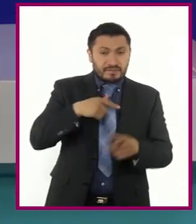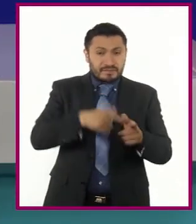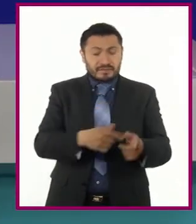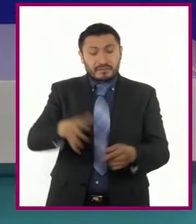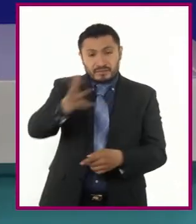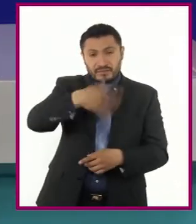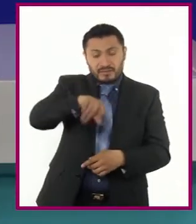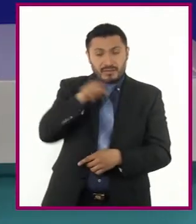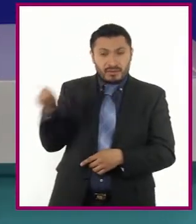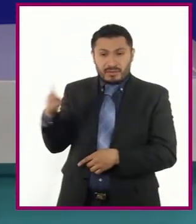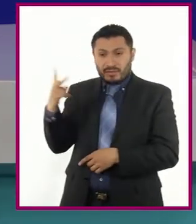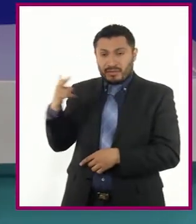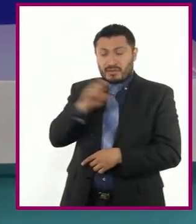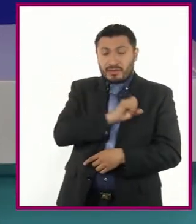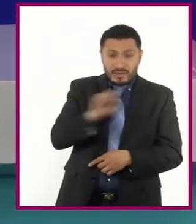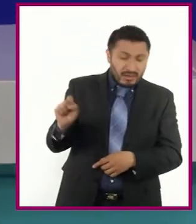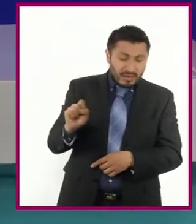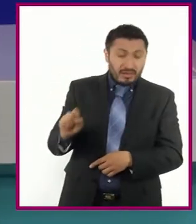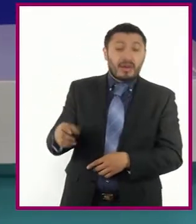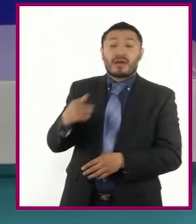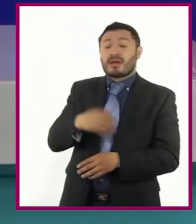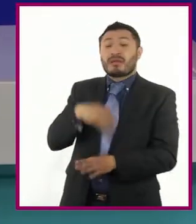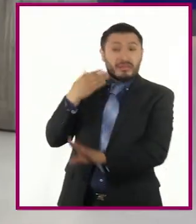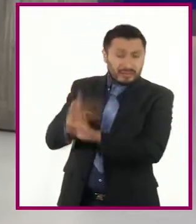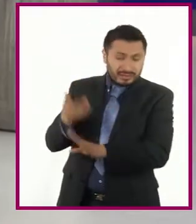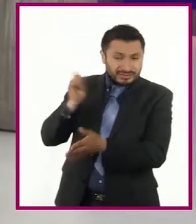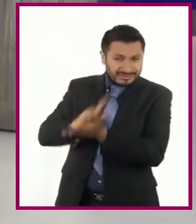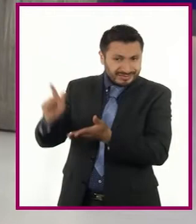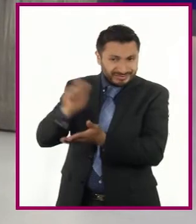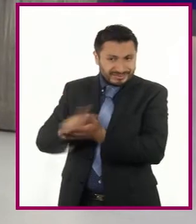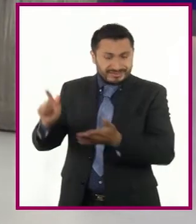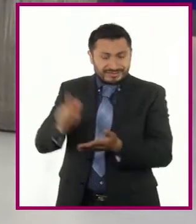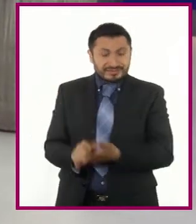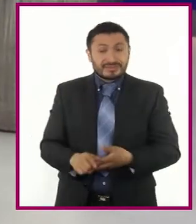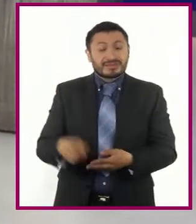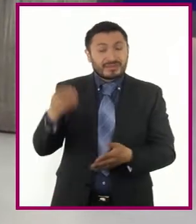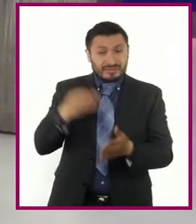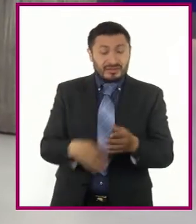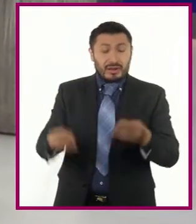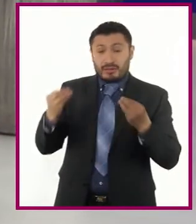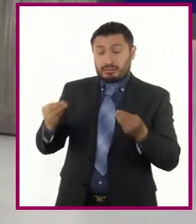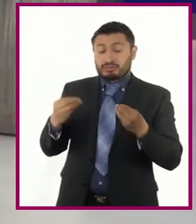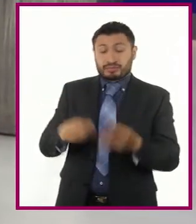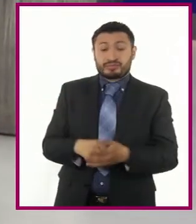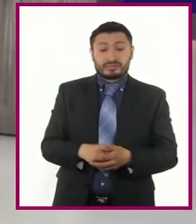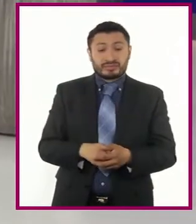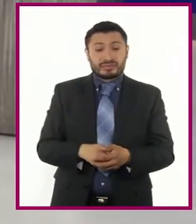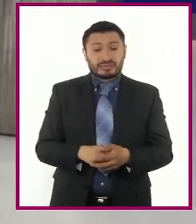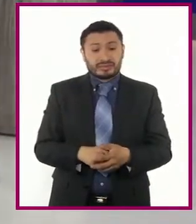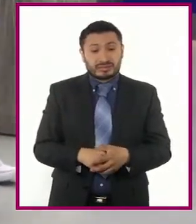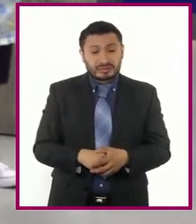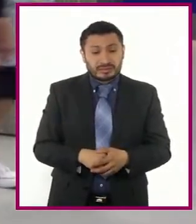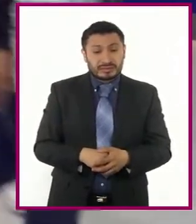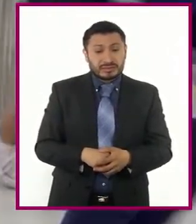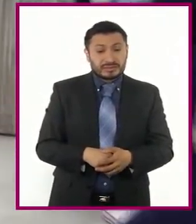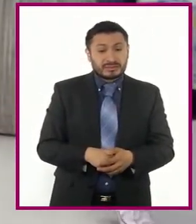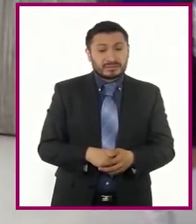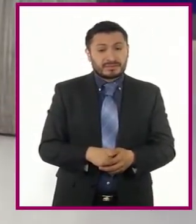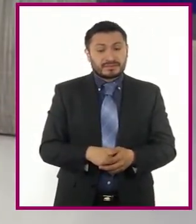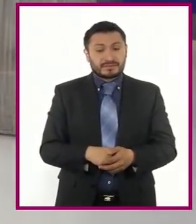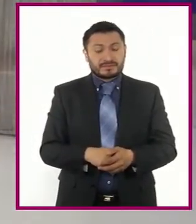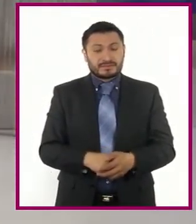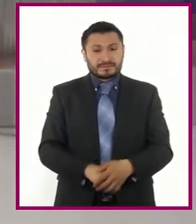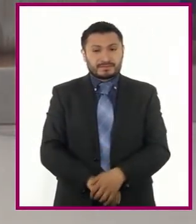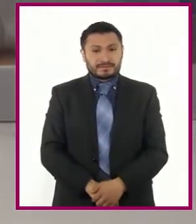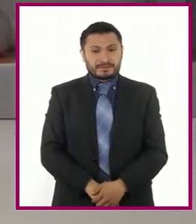villanos sucios y les daremos una buena lavada, que tanto les hace falta. No, no, no. ¿A dónde vienen?